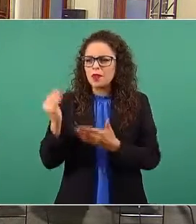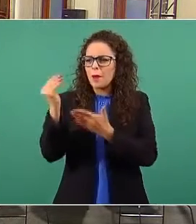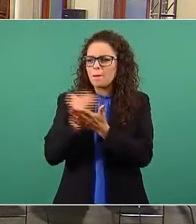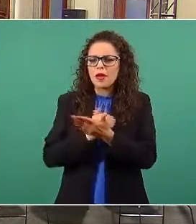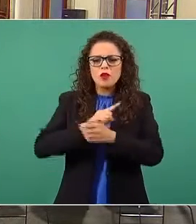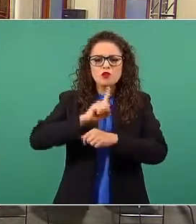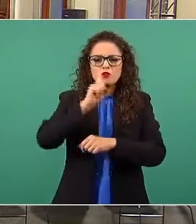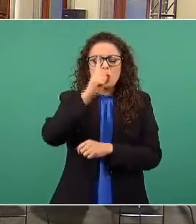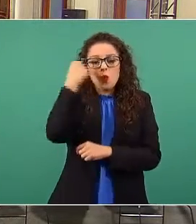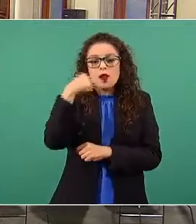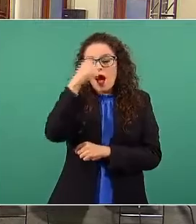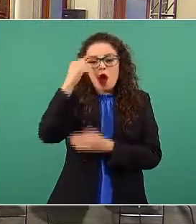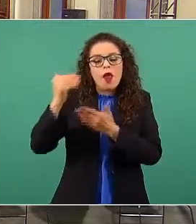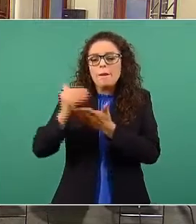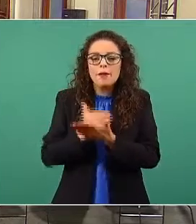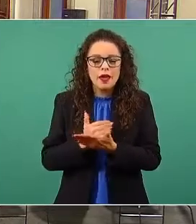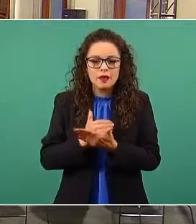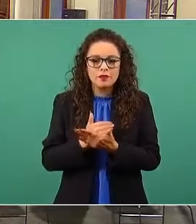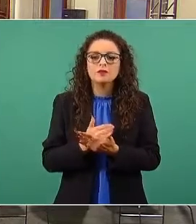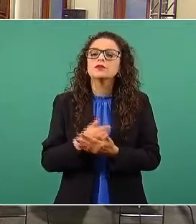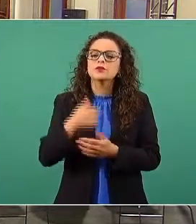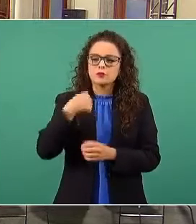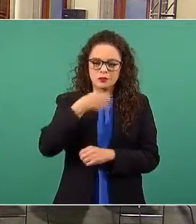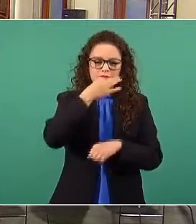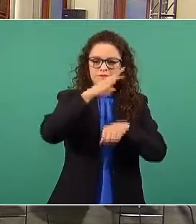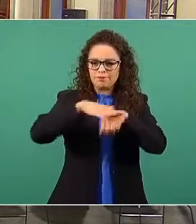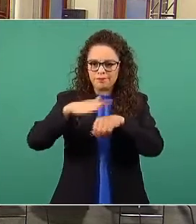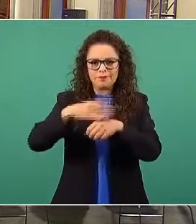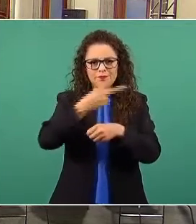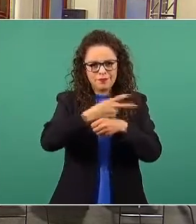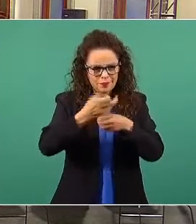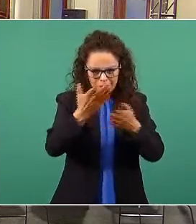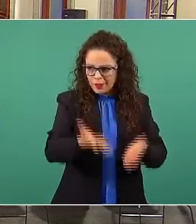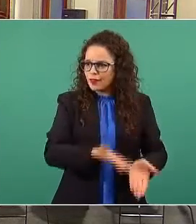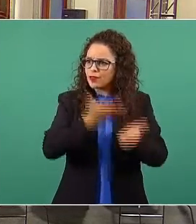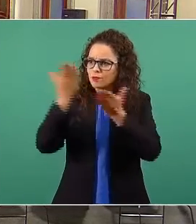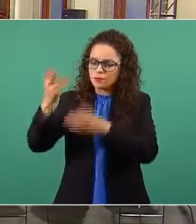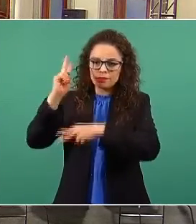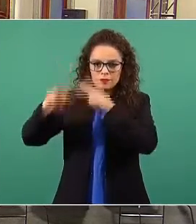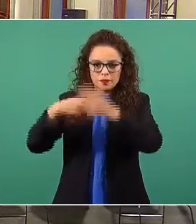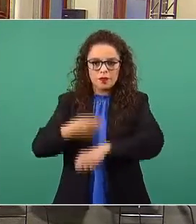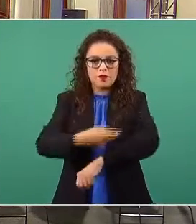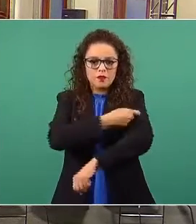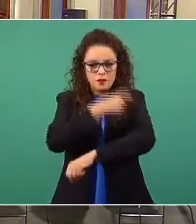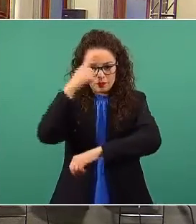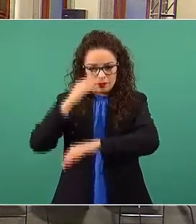los invito a que se vacunen y que sigan protegiendo. Yo tengo 64 años de edad.